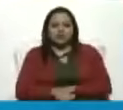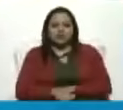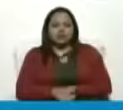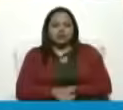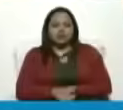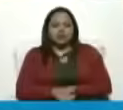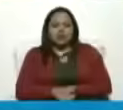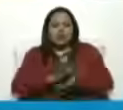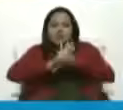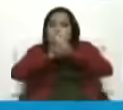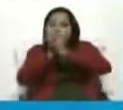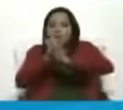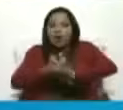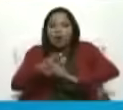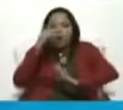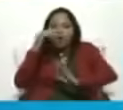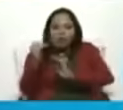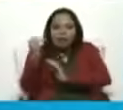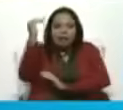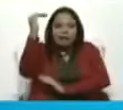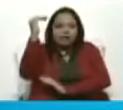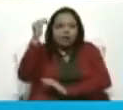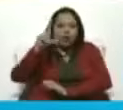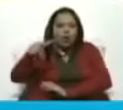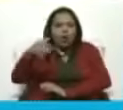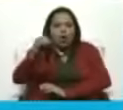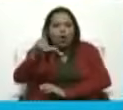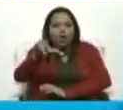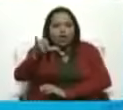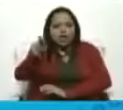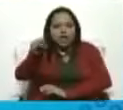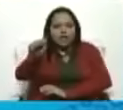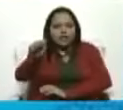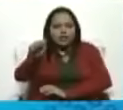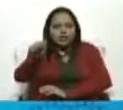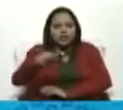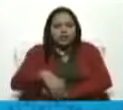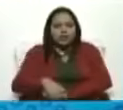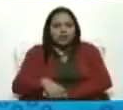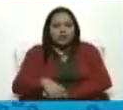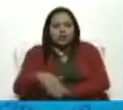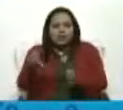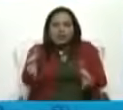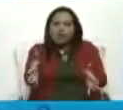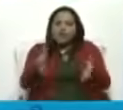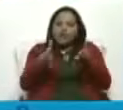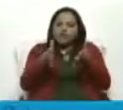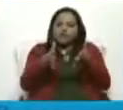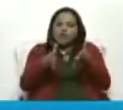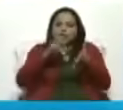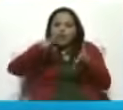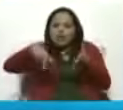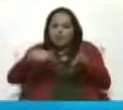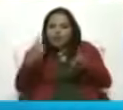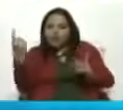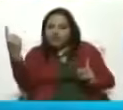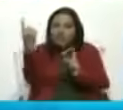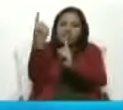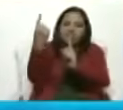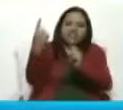Y se acabó Goliat. Y triunfó. Luego se puso frente a